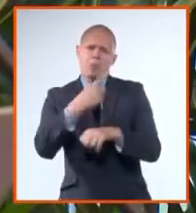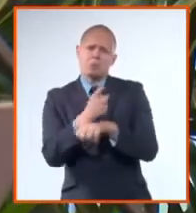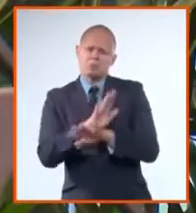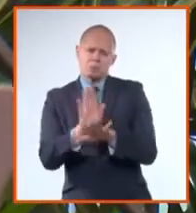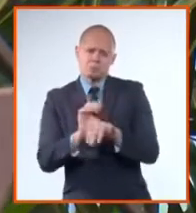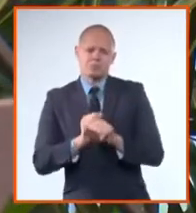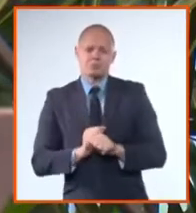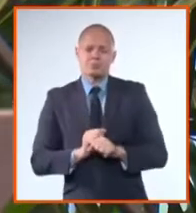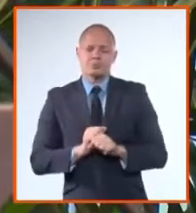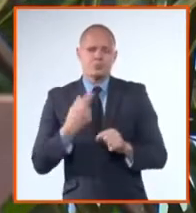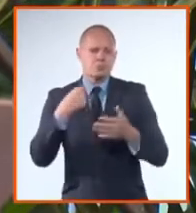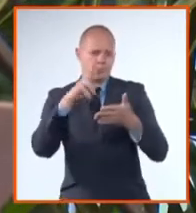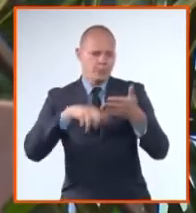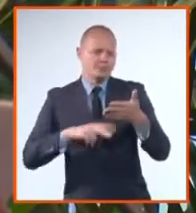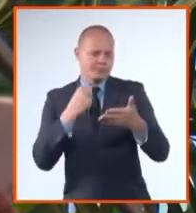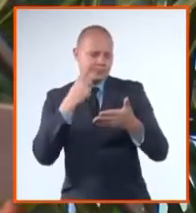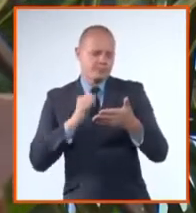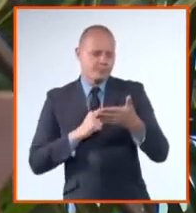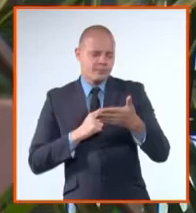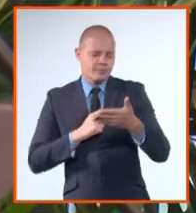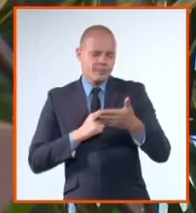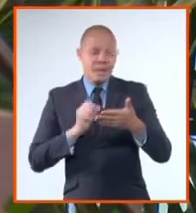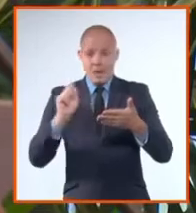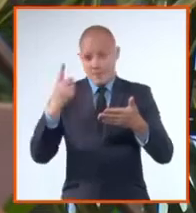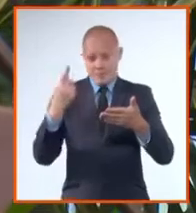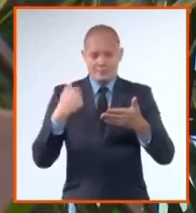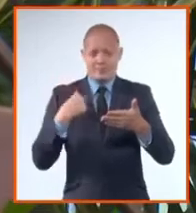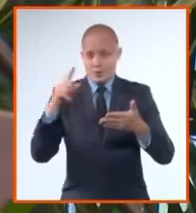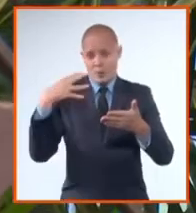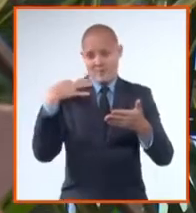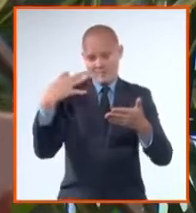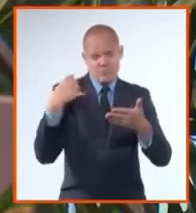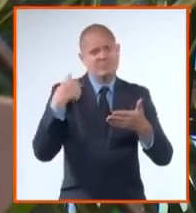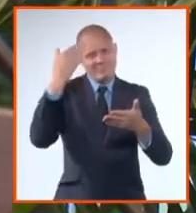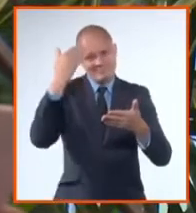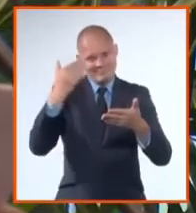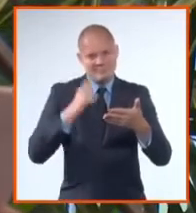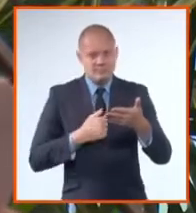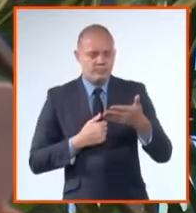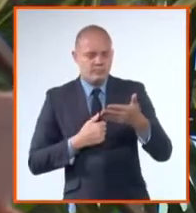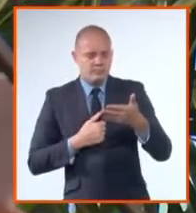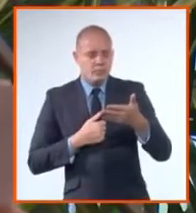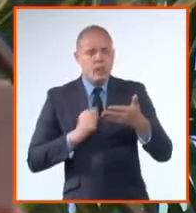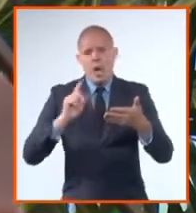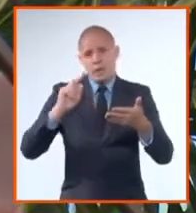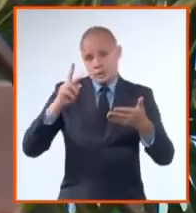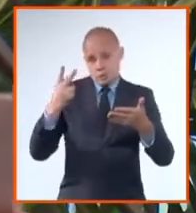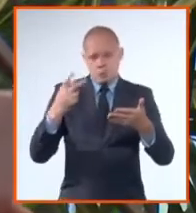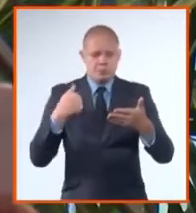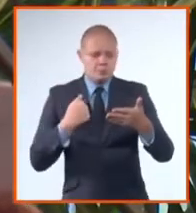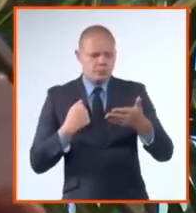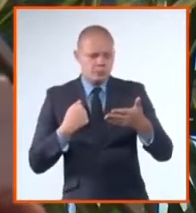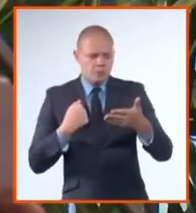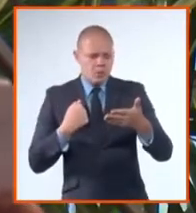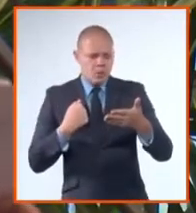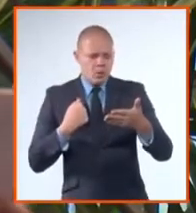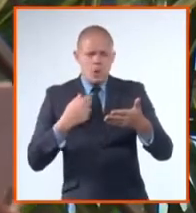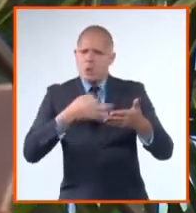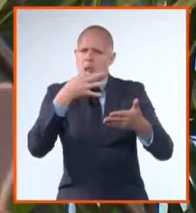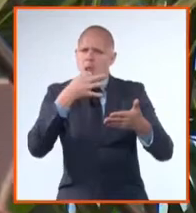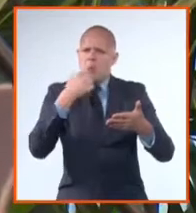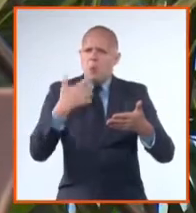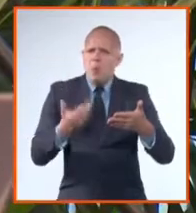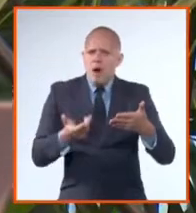Voy a hablar de un tema que se ha planteado que es importante y que yo lo considero así, que